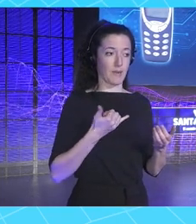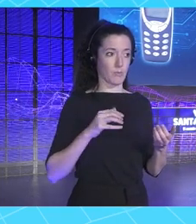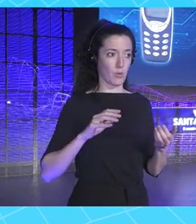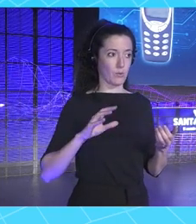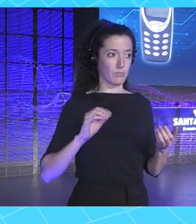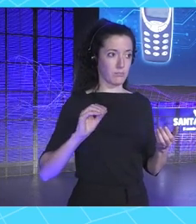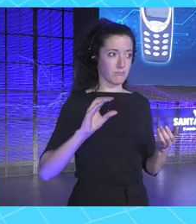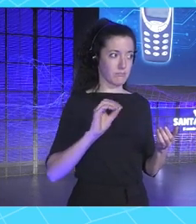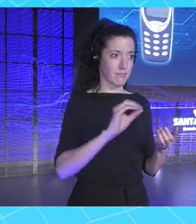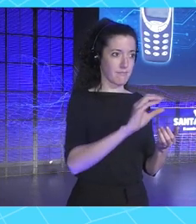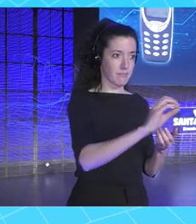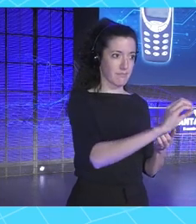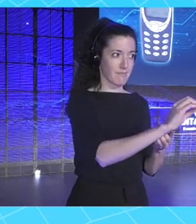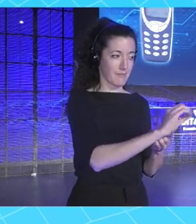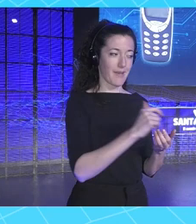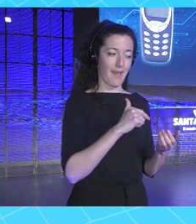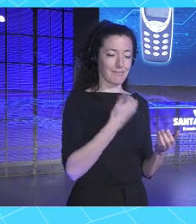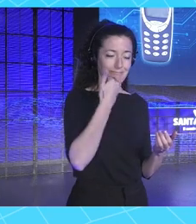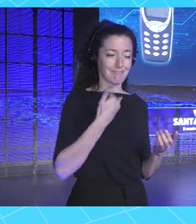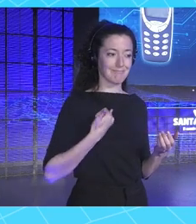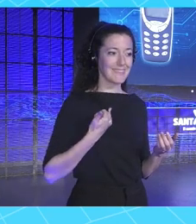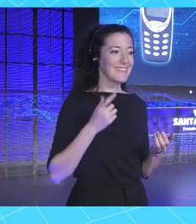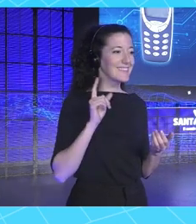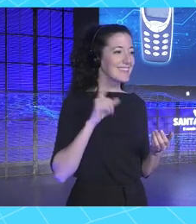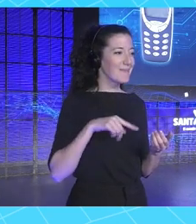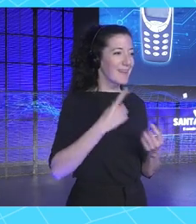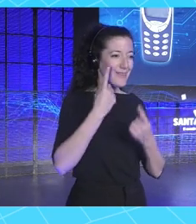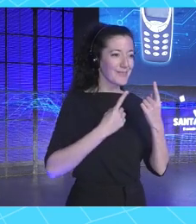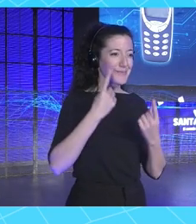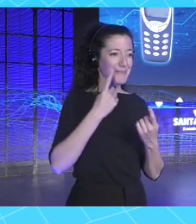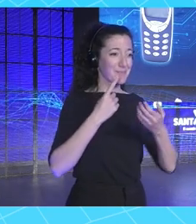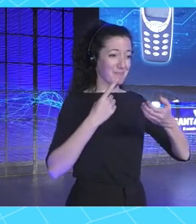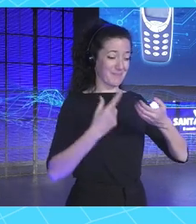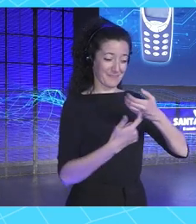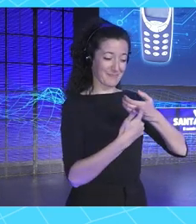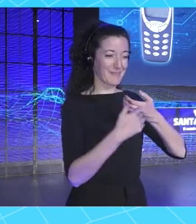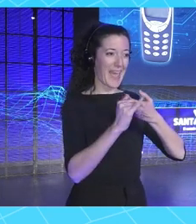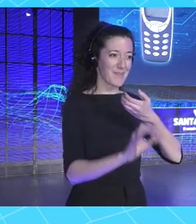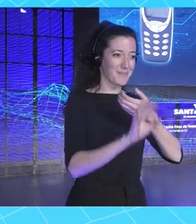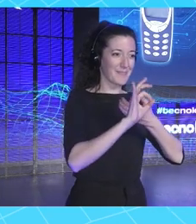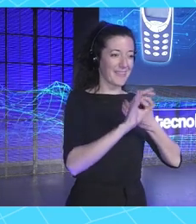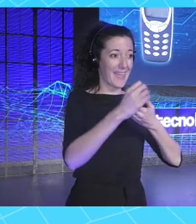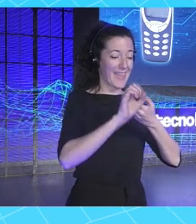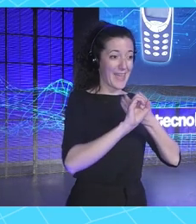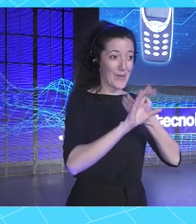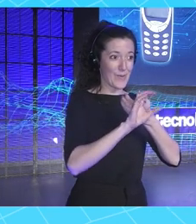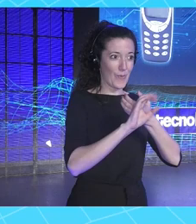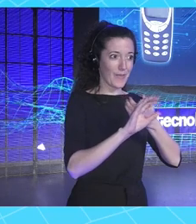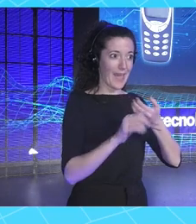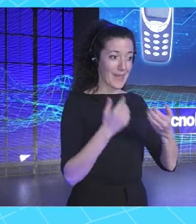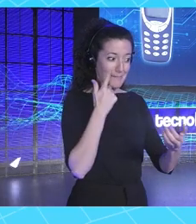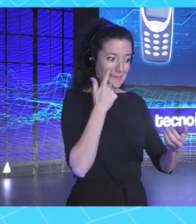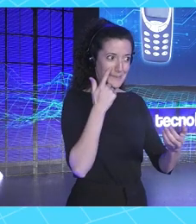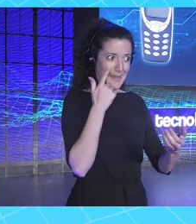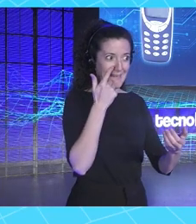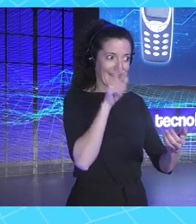de hecho habían unas pegatinas de luces que te las ponían detrás algunos lo teníamos y tú decías Mira me van a llamar a ver a ver quién es a ver quién es te vas ahí